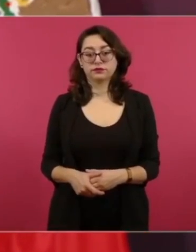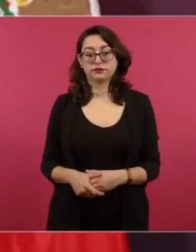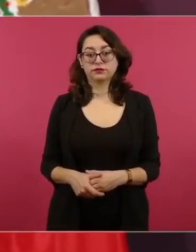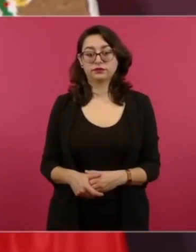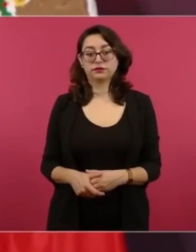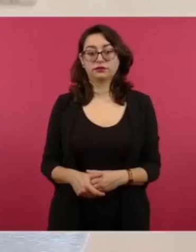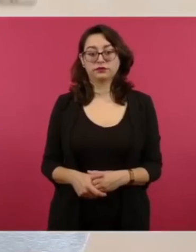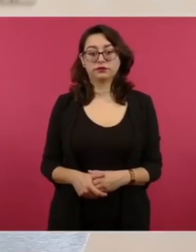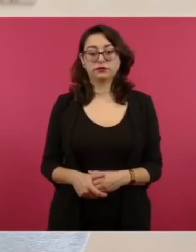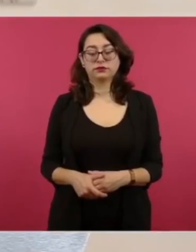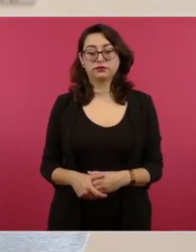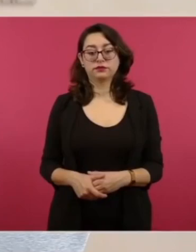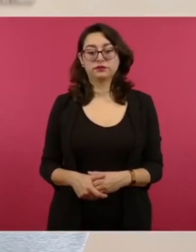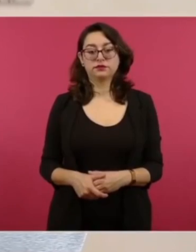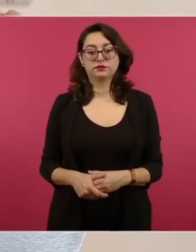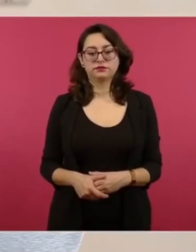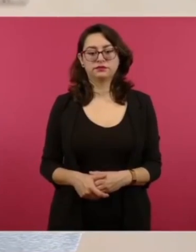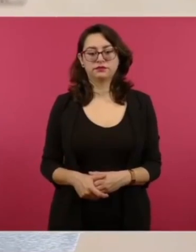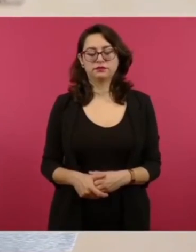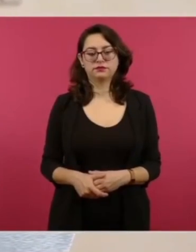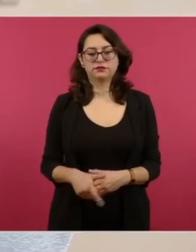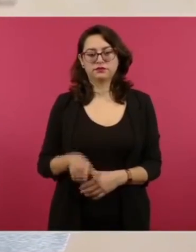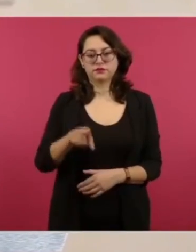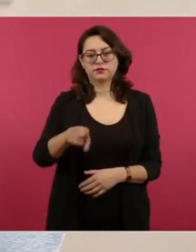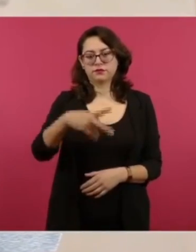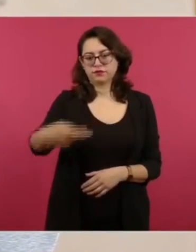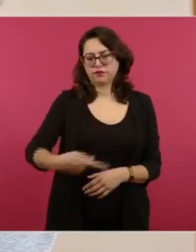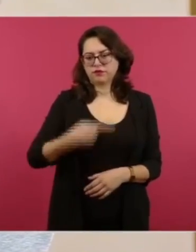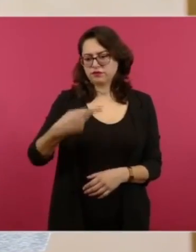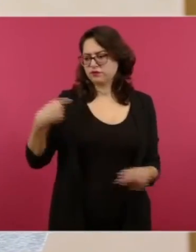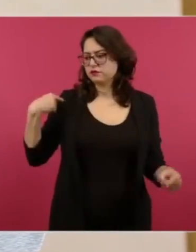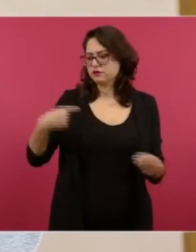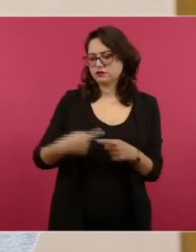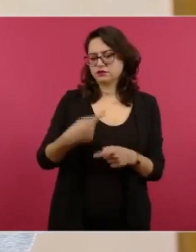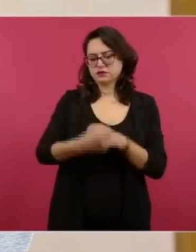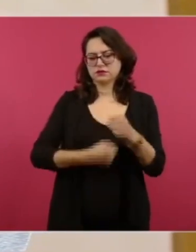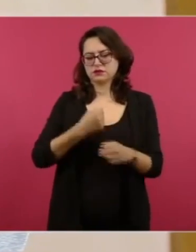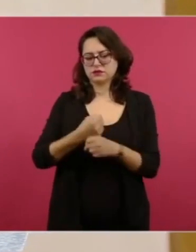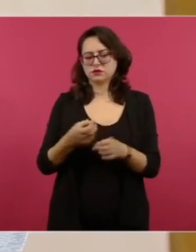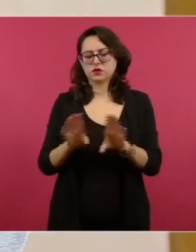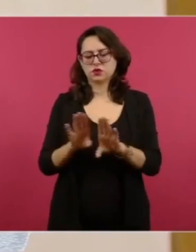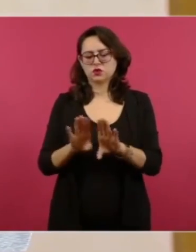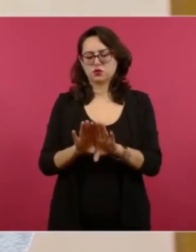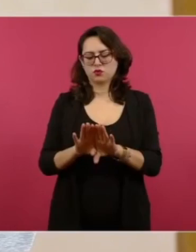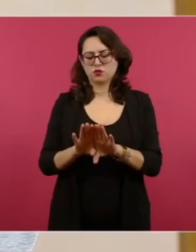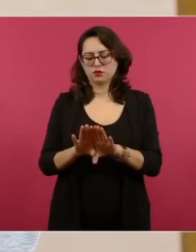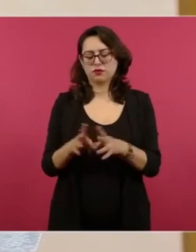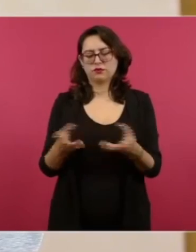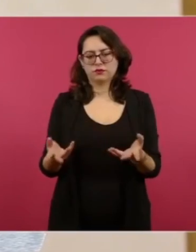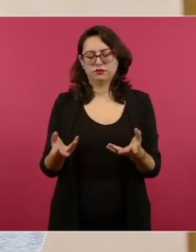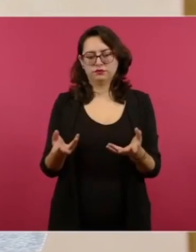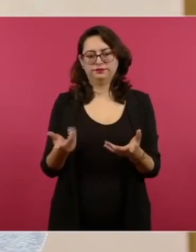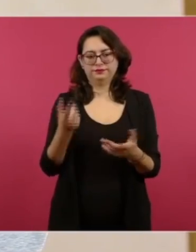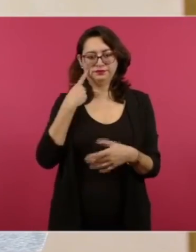diantier, pongan los datos. Primero, el promedio de